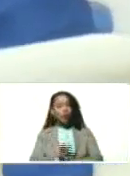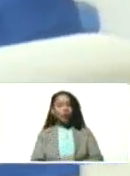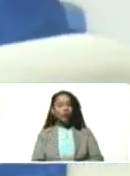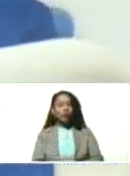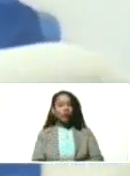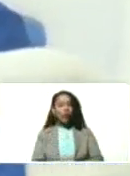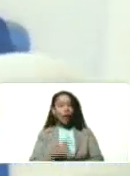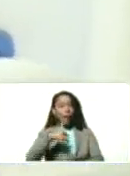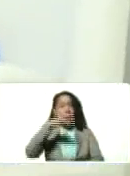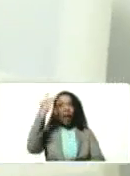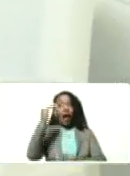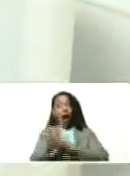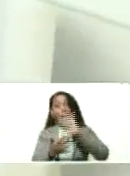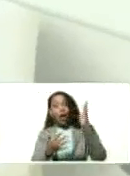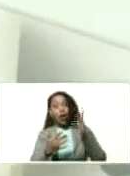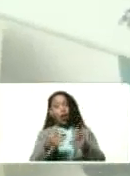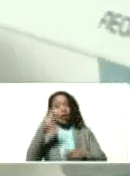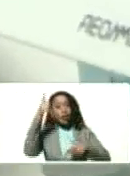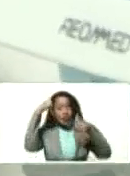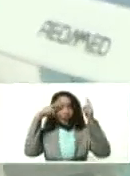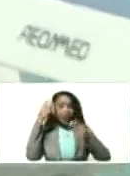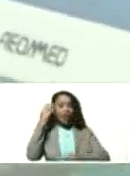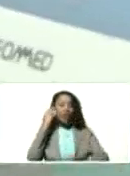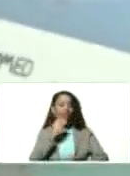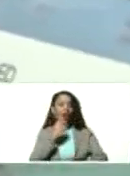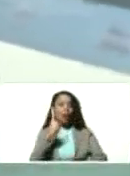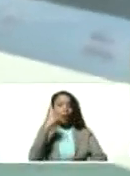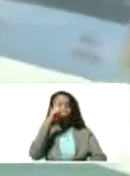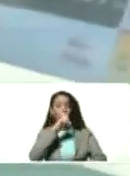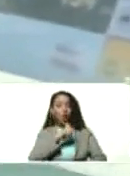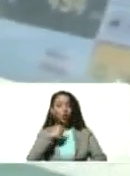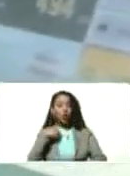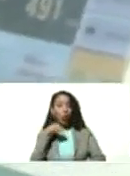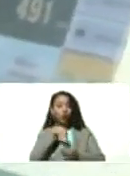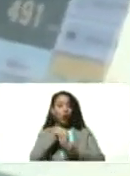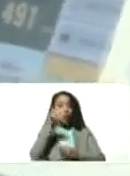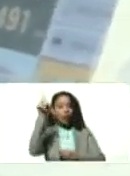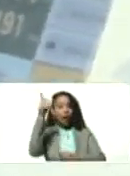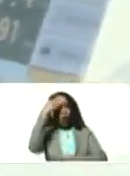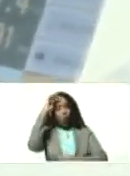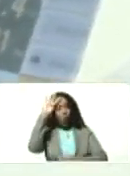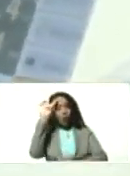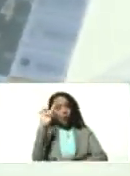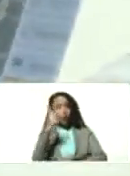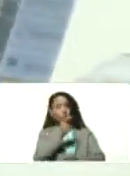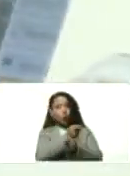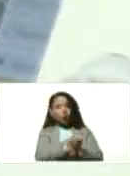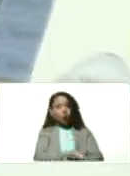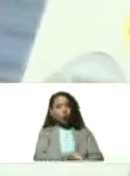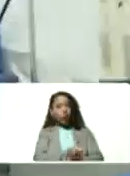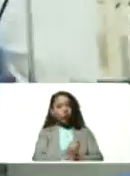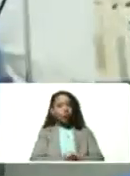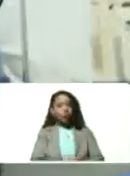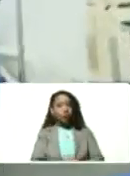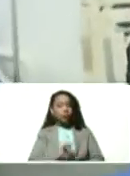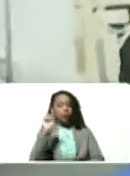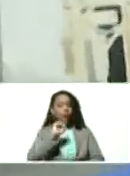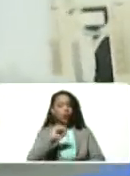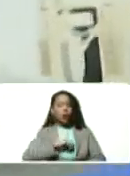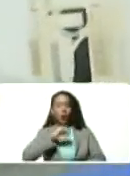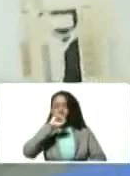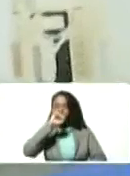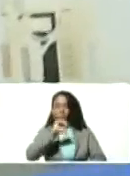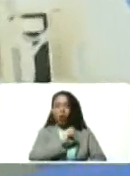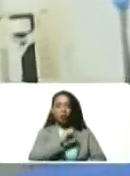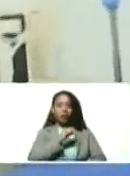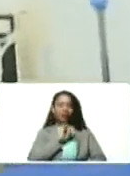El milagro de Chávez y Fidel. Los primeros años los pasé en Cuba. Correcto. Segunda corte. La segunda corte. Sí, los amo y los adoro. ¿Y